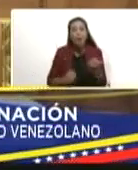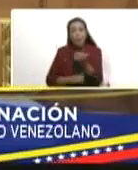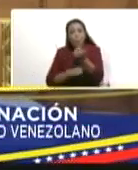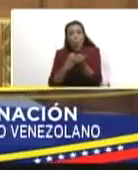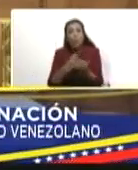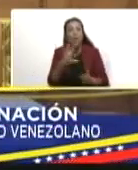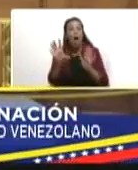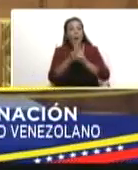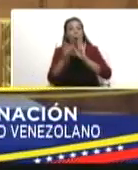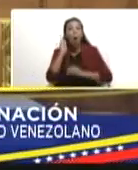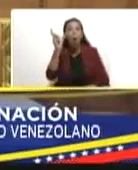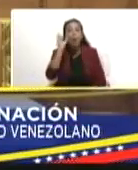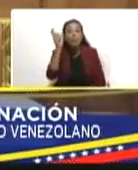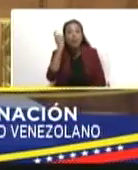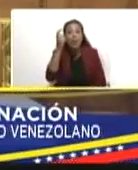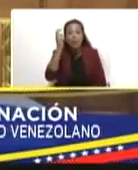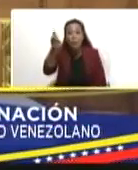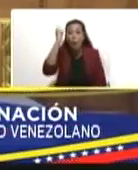constitucionalista